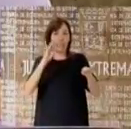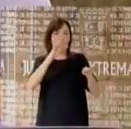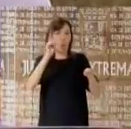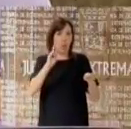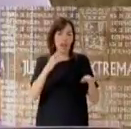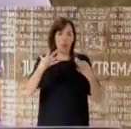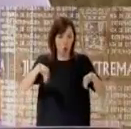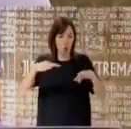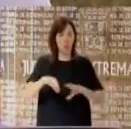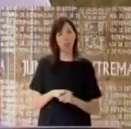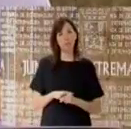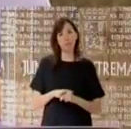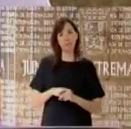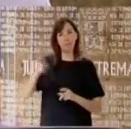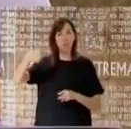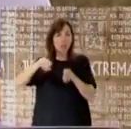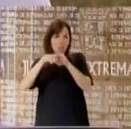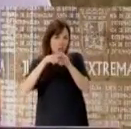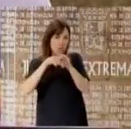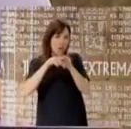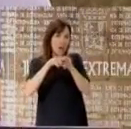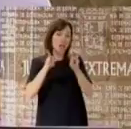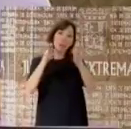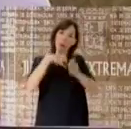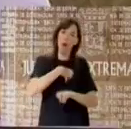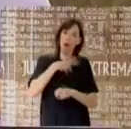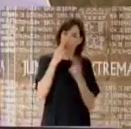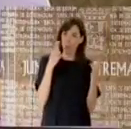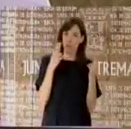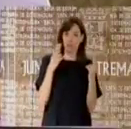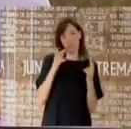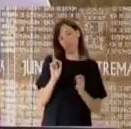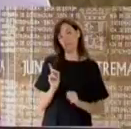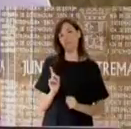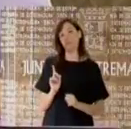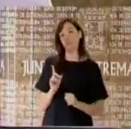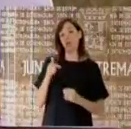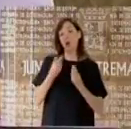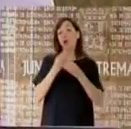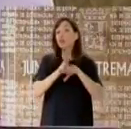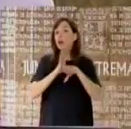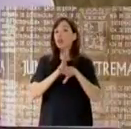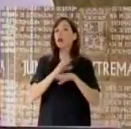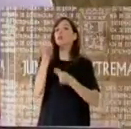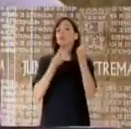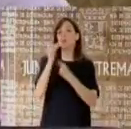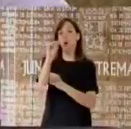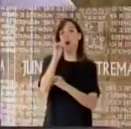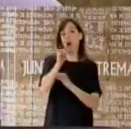a los funcionarios públicos? Espero que no. Esta consejería tiene un presupuesto para invertir en